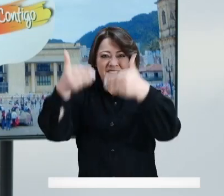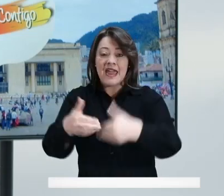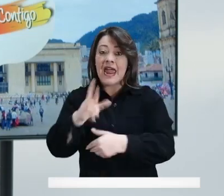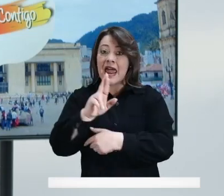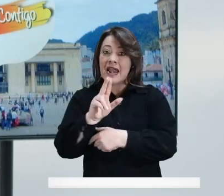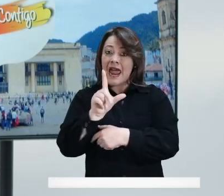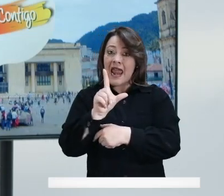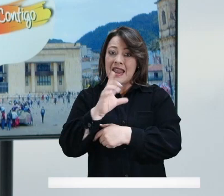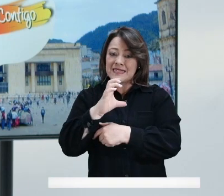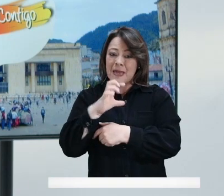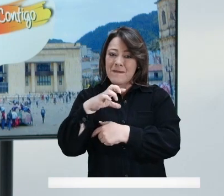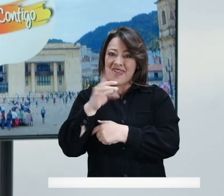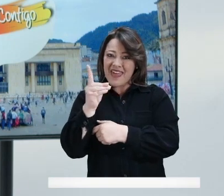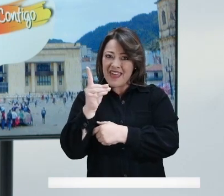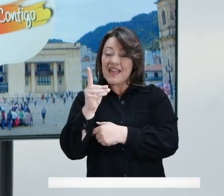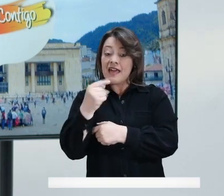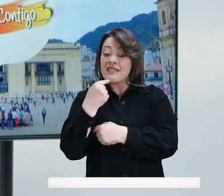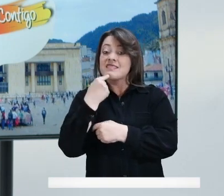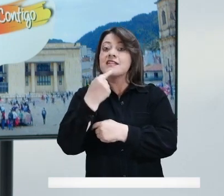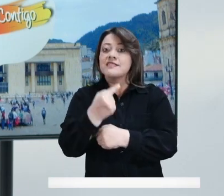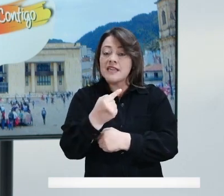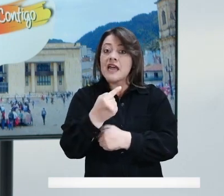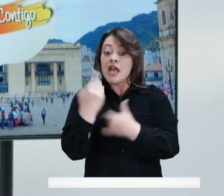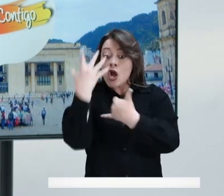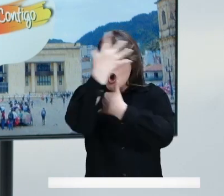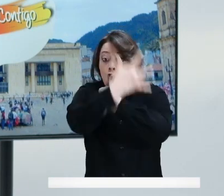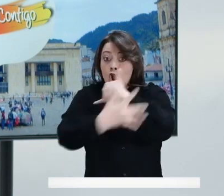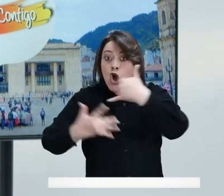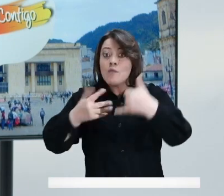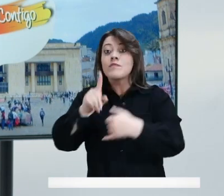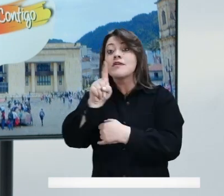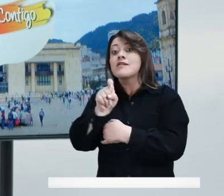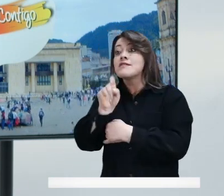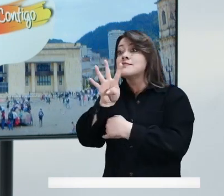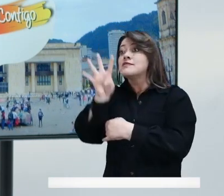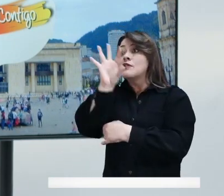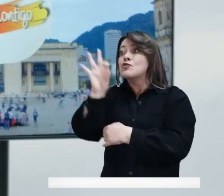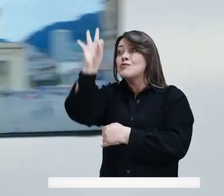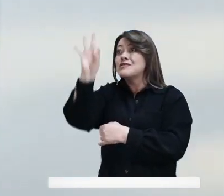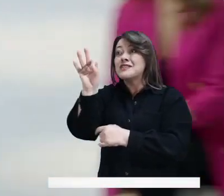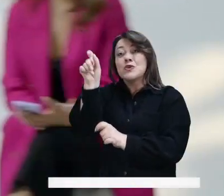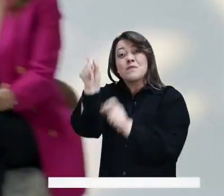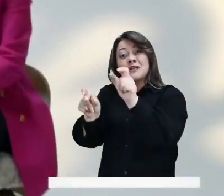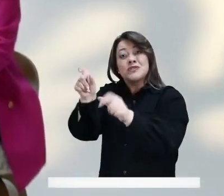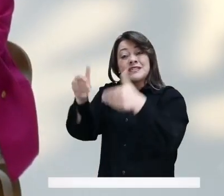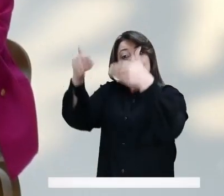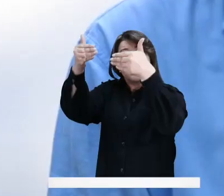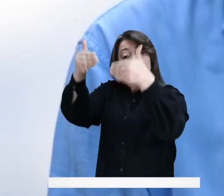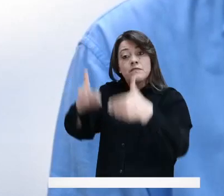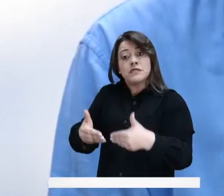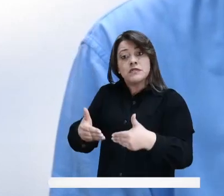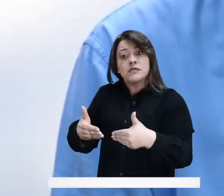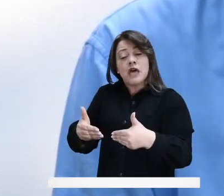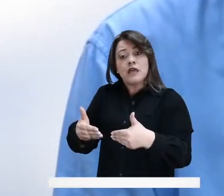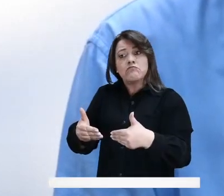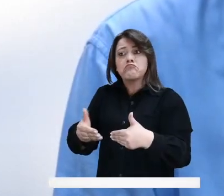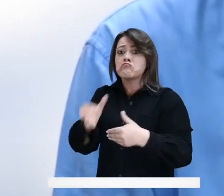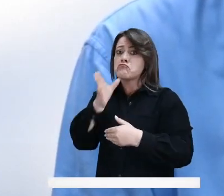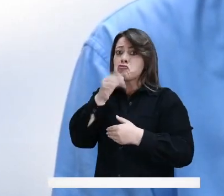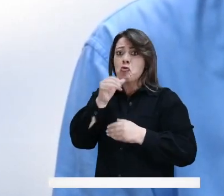de personas con discapacidad, casi que en el país el 64% de esta población no tiene